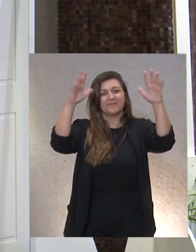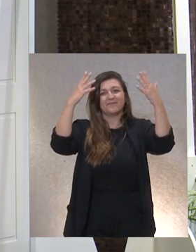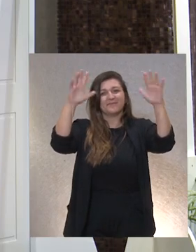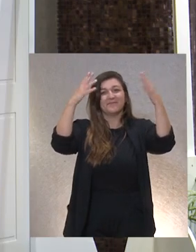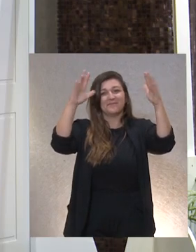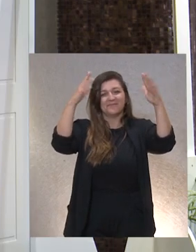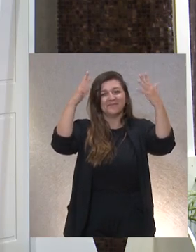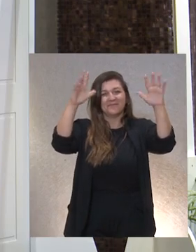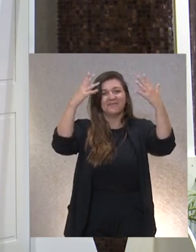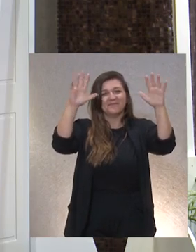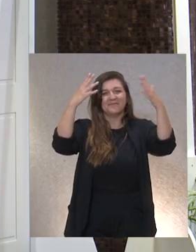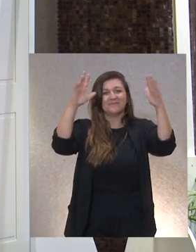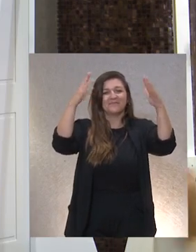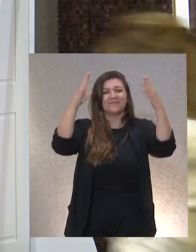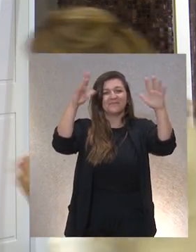¡Gracias!